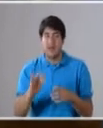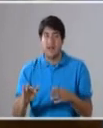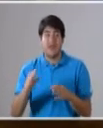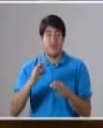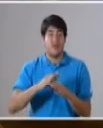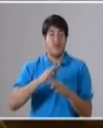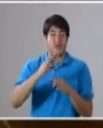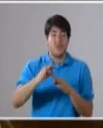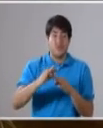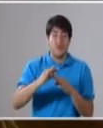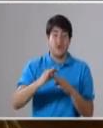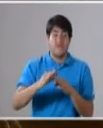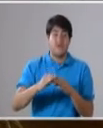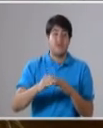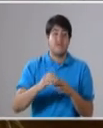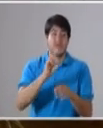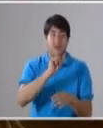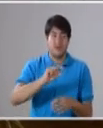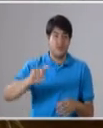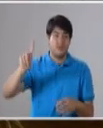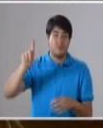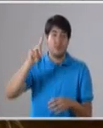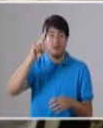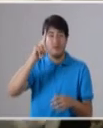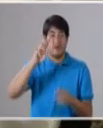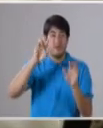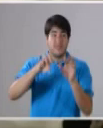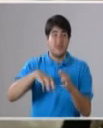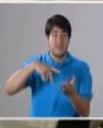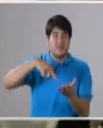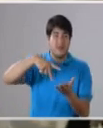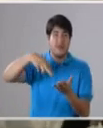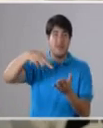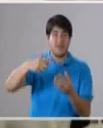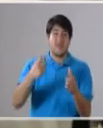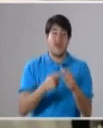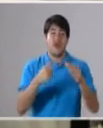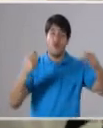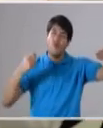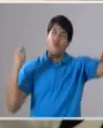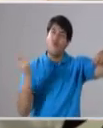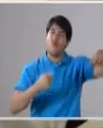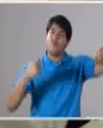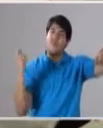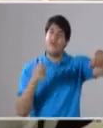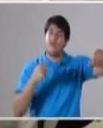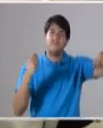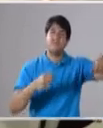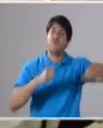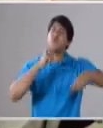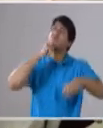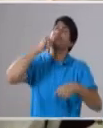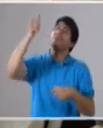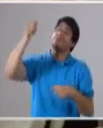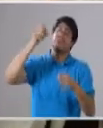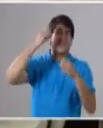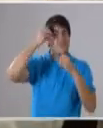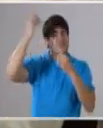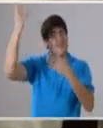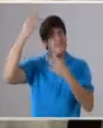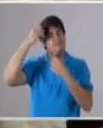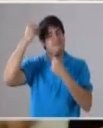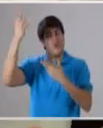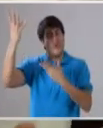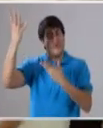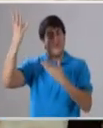se acostumbraba a hacer un pregón. Pasaban con un tambor y todo haciendo una gran, o sea, dando información. Pero